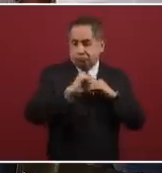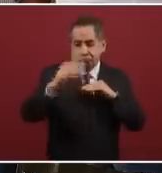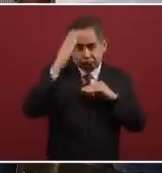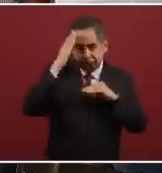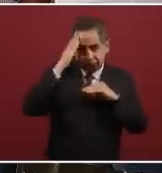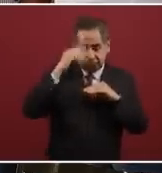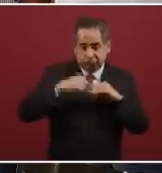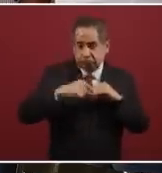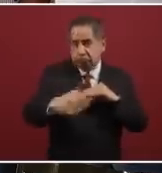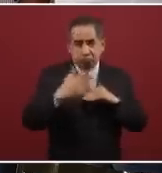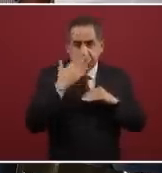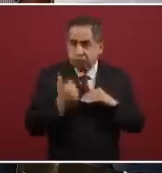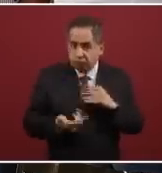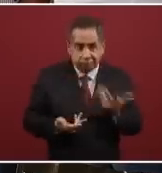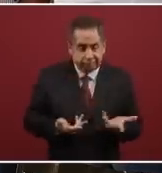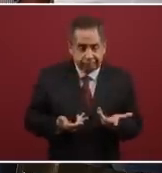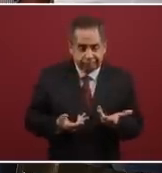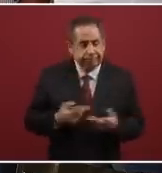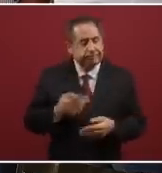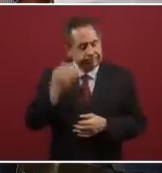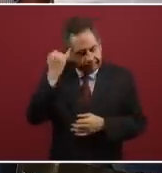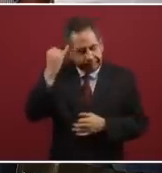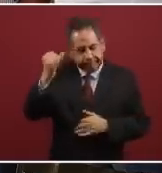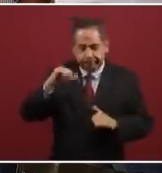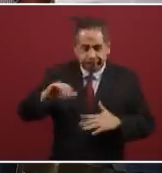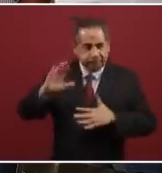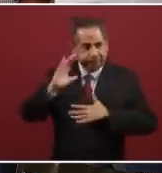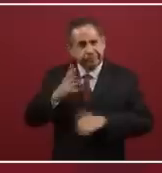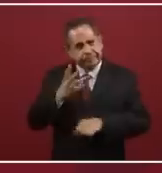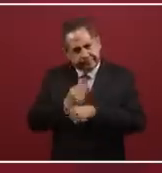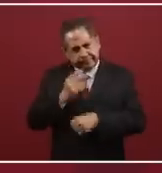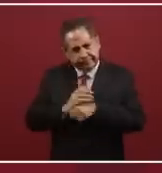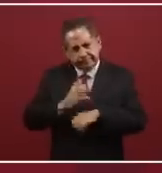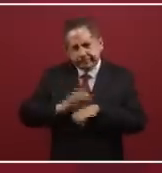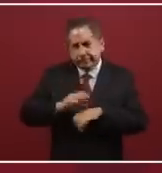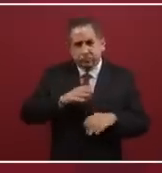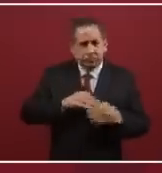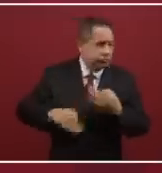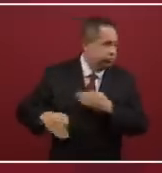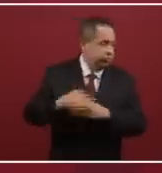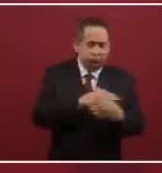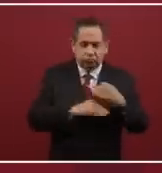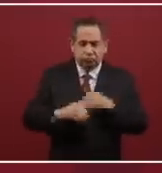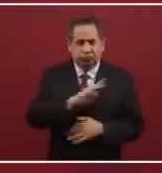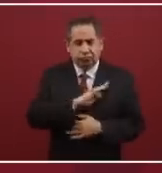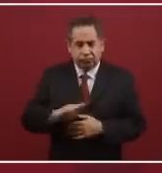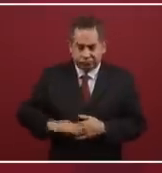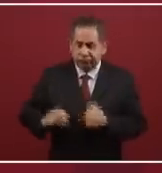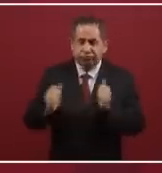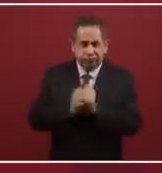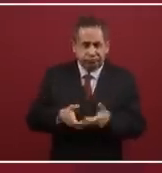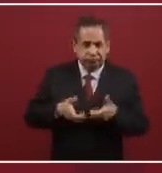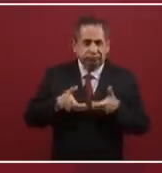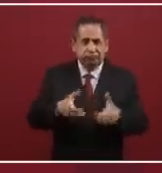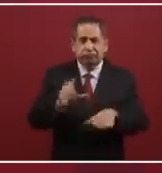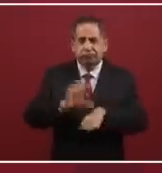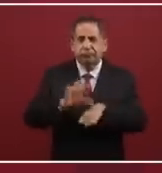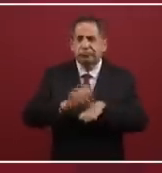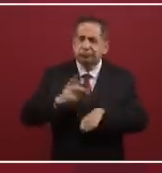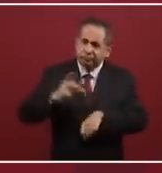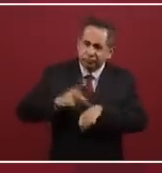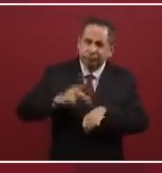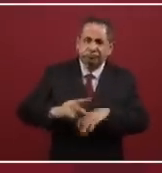municipales, y el compromiso es que en este sexenio todos los municipios tengan su